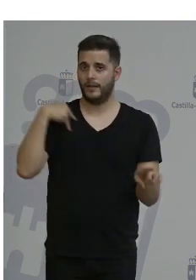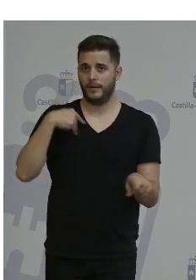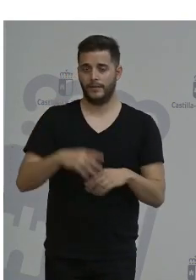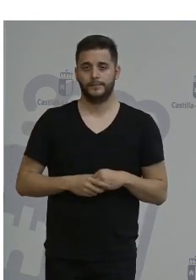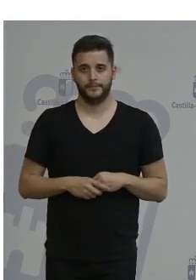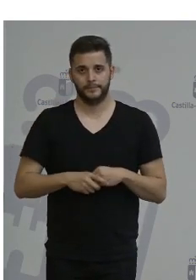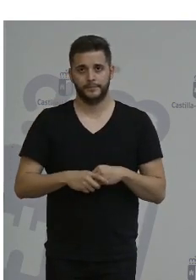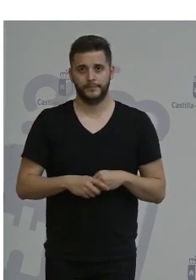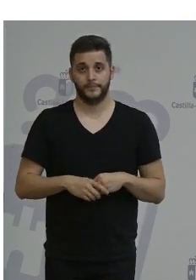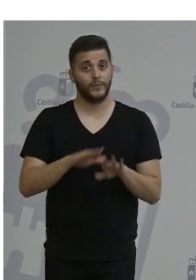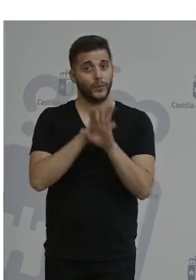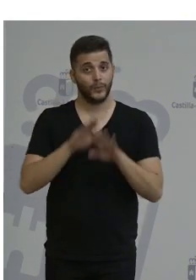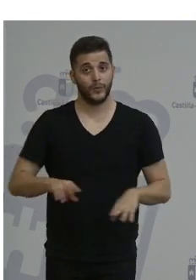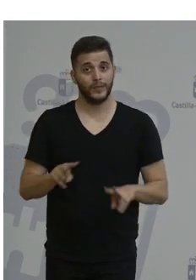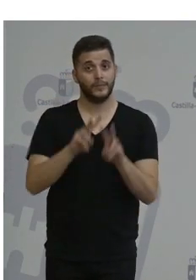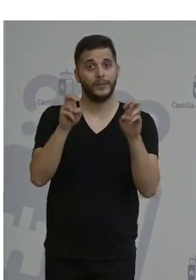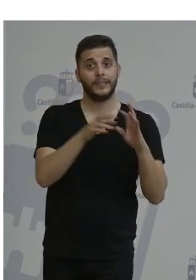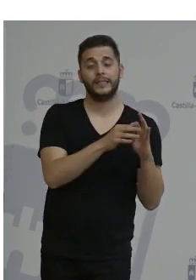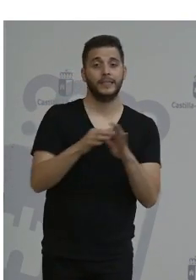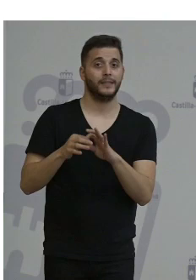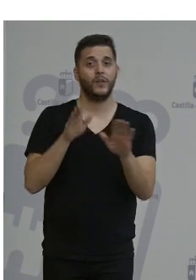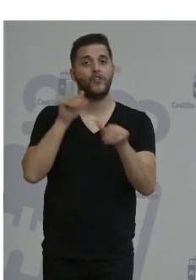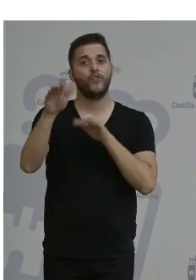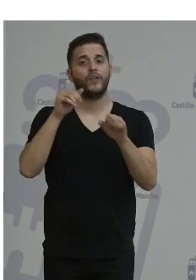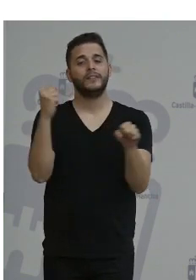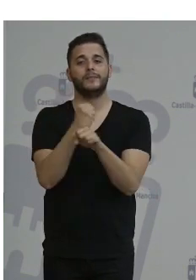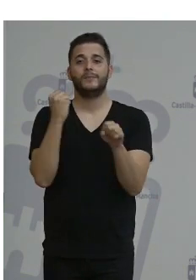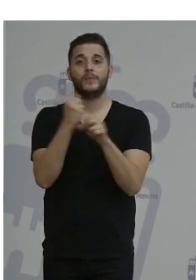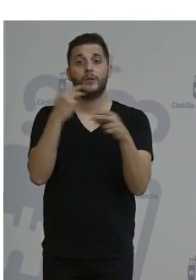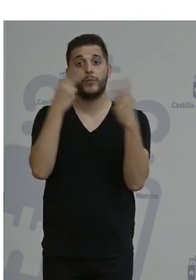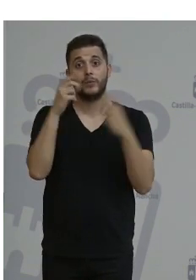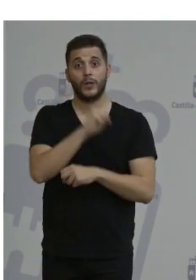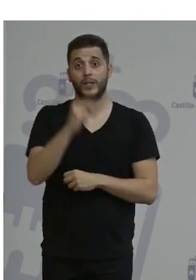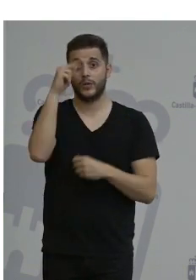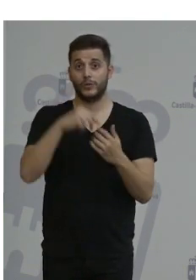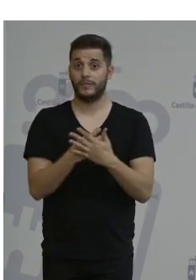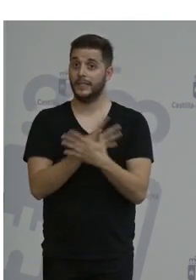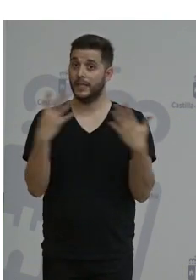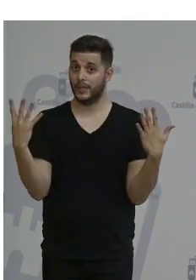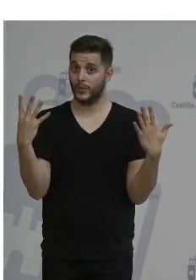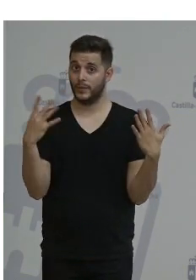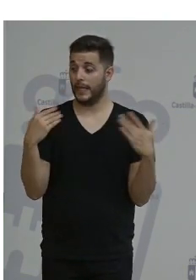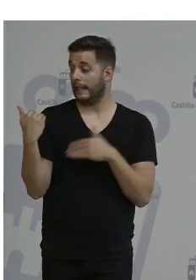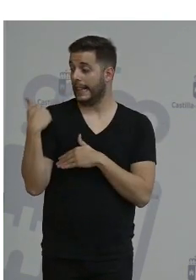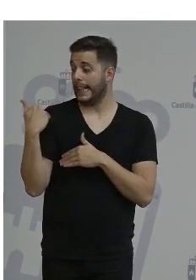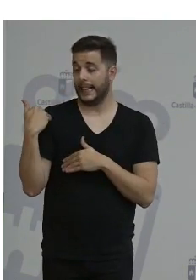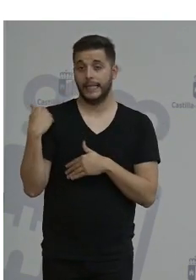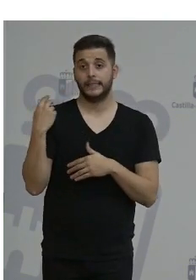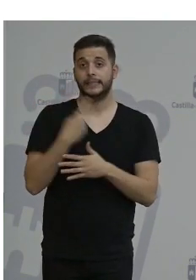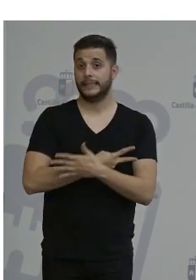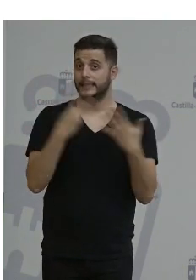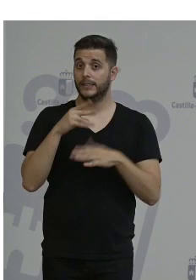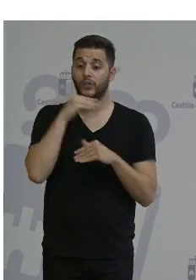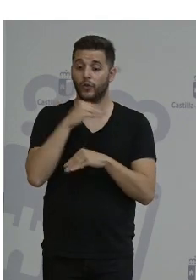Por último, en lo relativo a la oferta de empleo público del año 19 publicada el pasado 17 de octubre